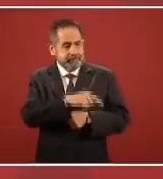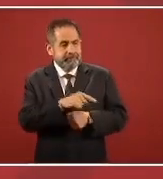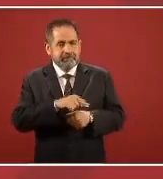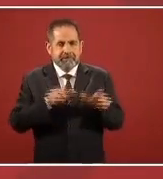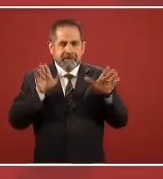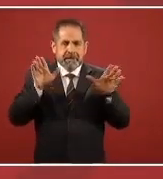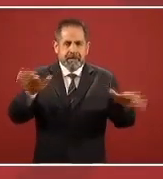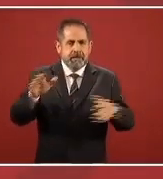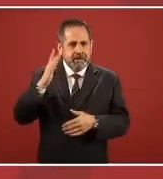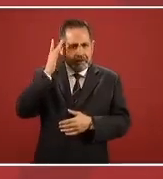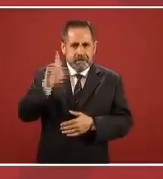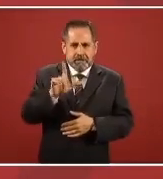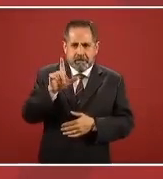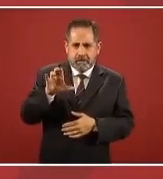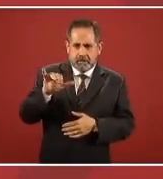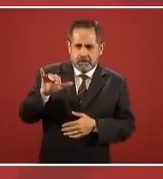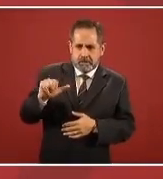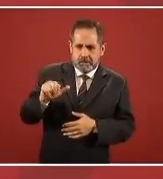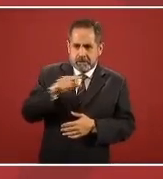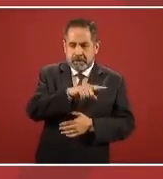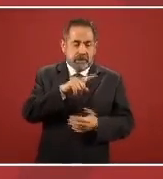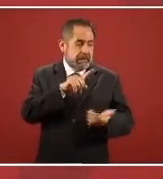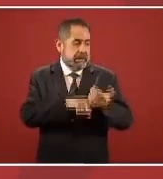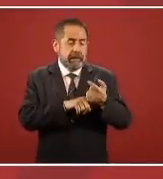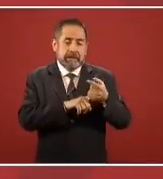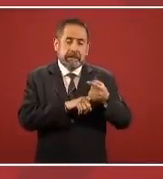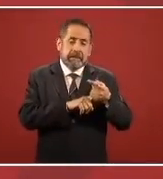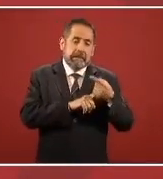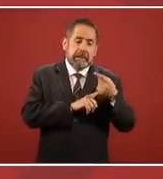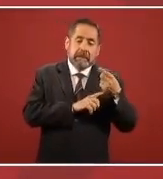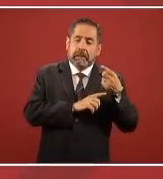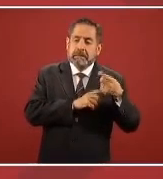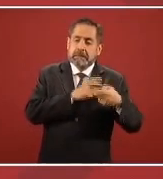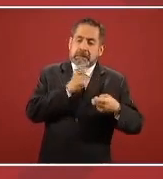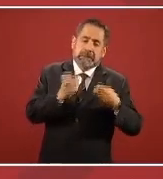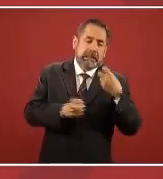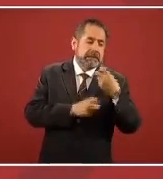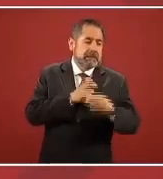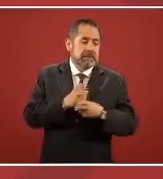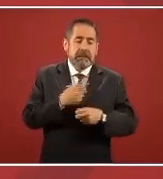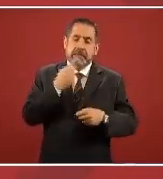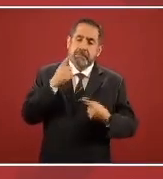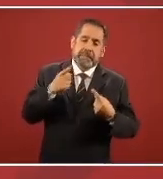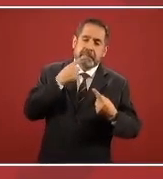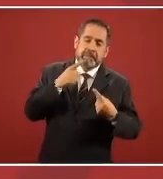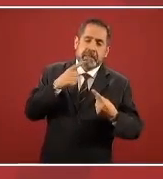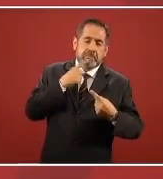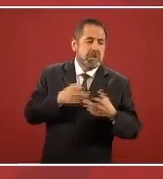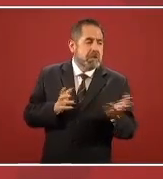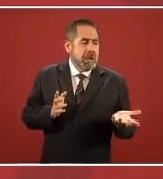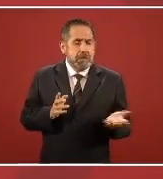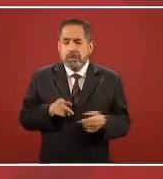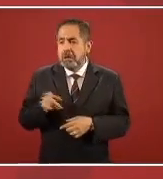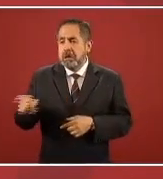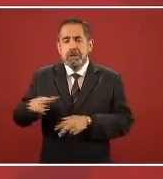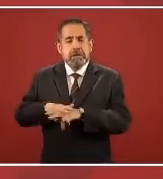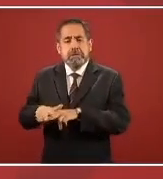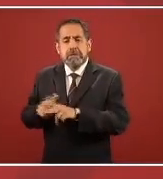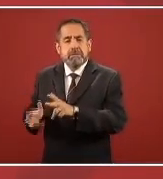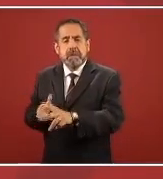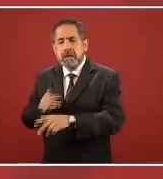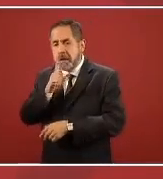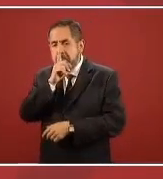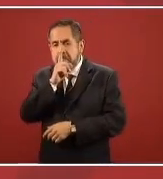de Santa Lucía, que llovieron amparos. En el caso del Tren Maya,